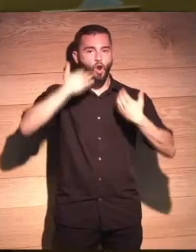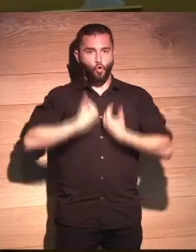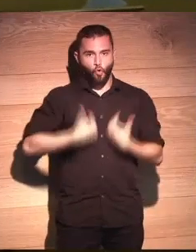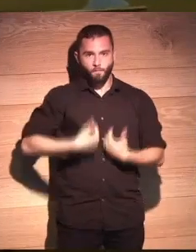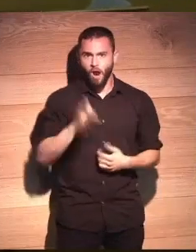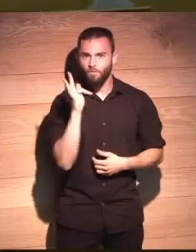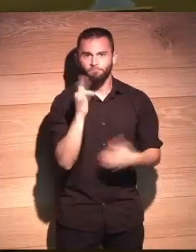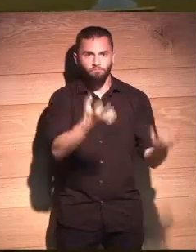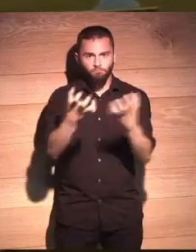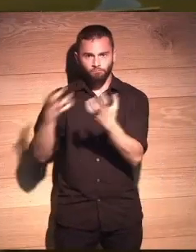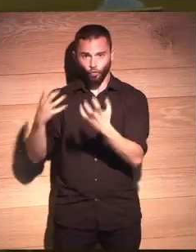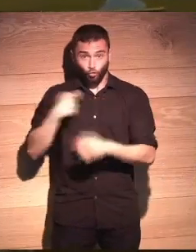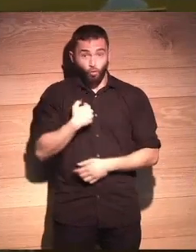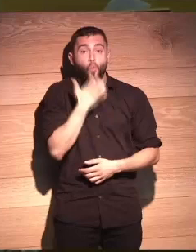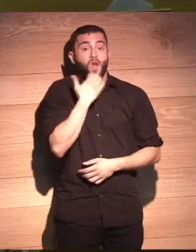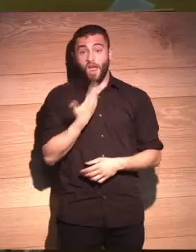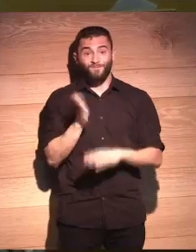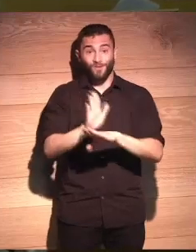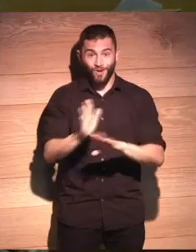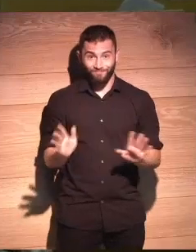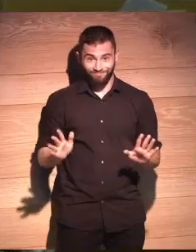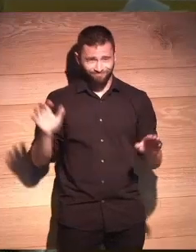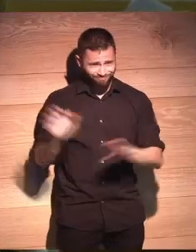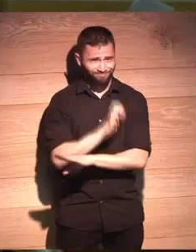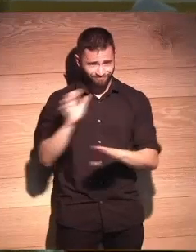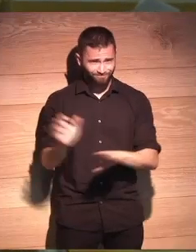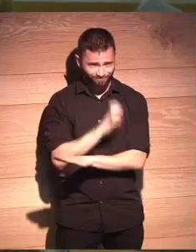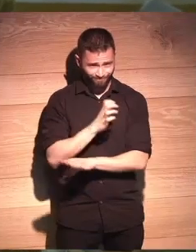Yo soy buen ejemplo de ello.